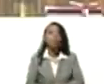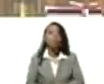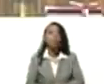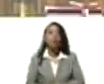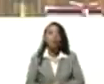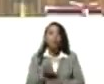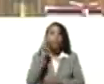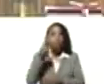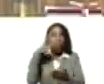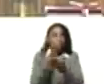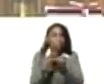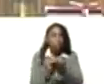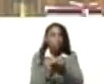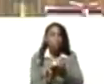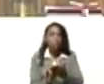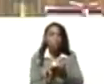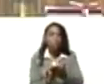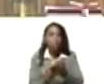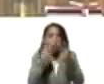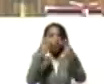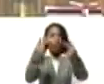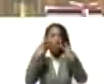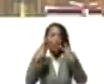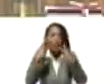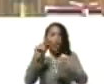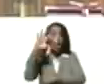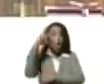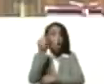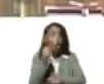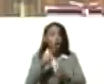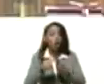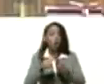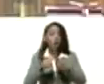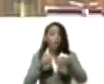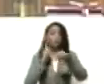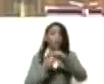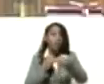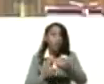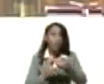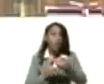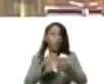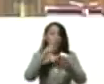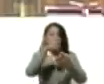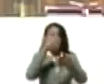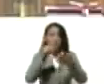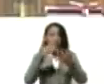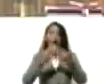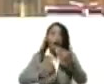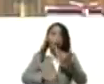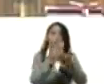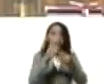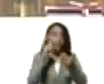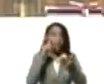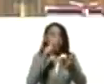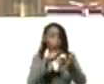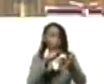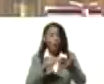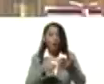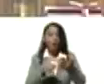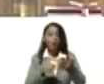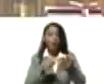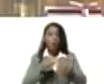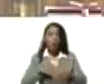crudos cuando uno ve los logros los aciertos los avances uno